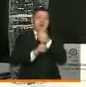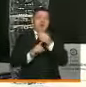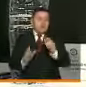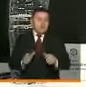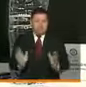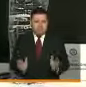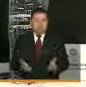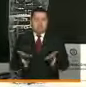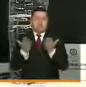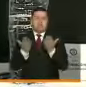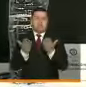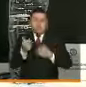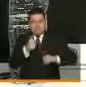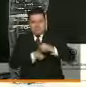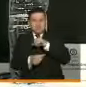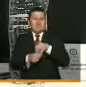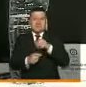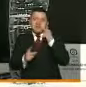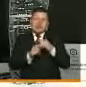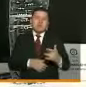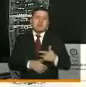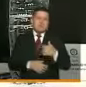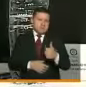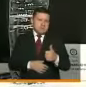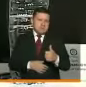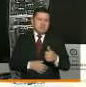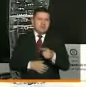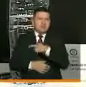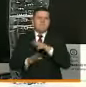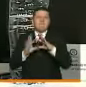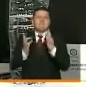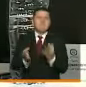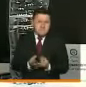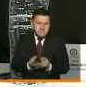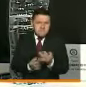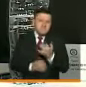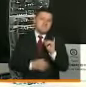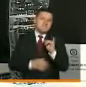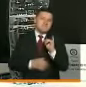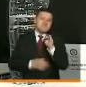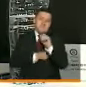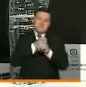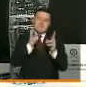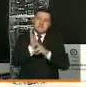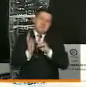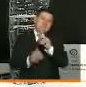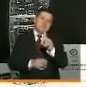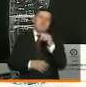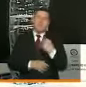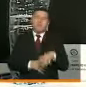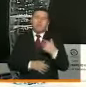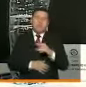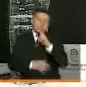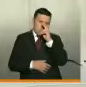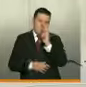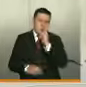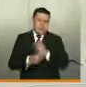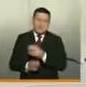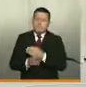recuperación económica y de satisfacción para muchas familias que tuvieron un 2020 muy muy duro